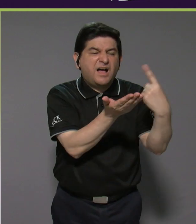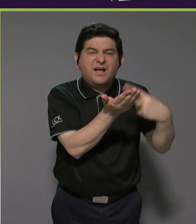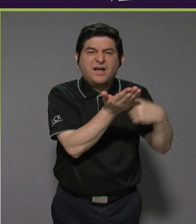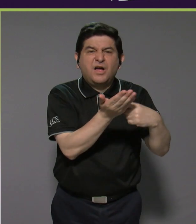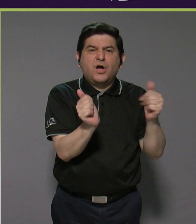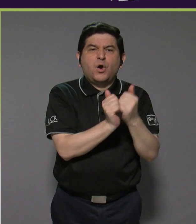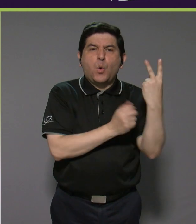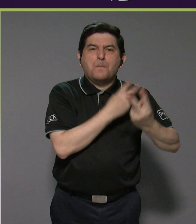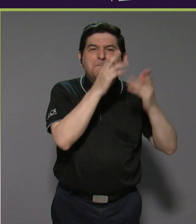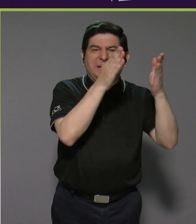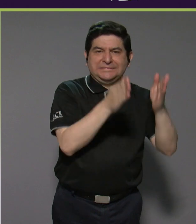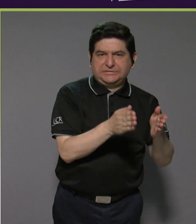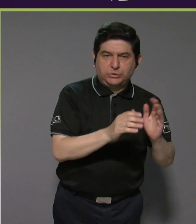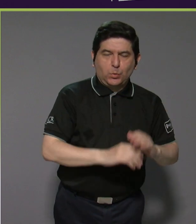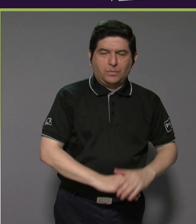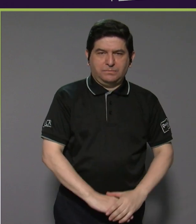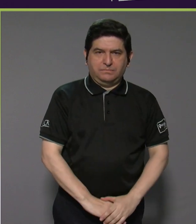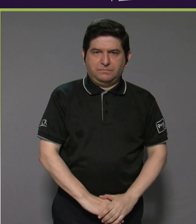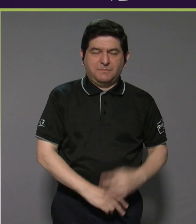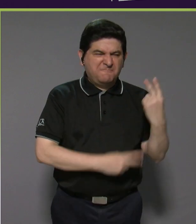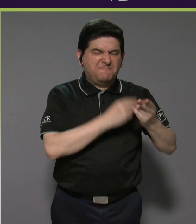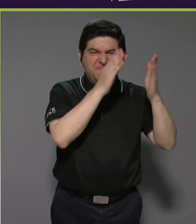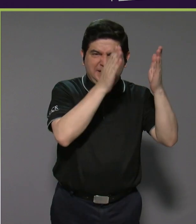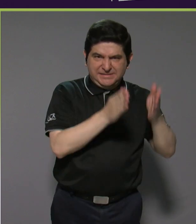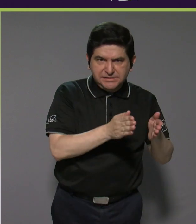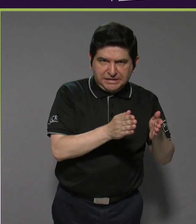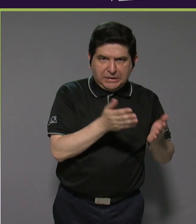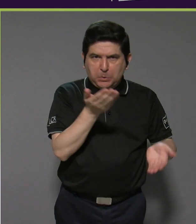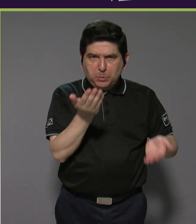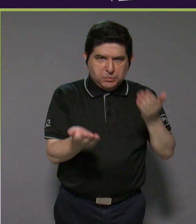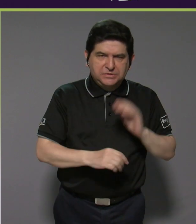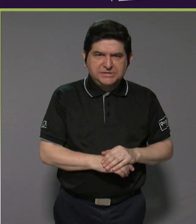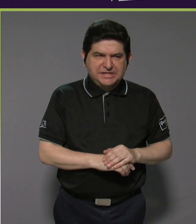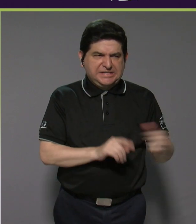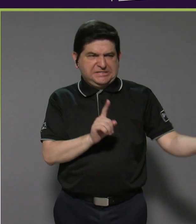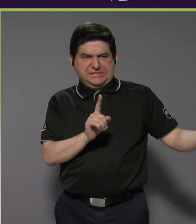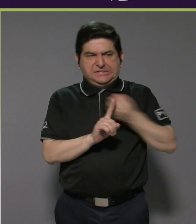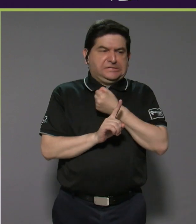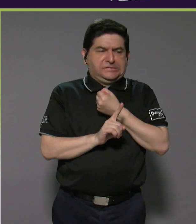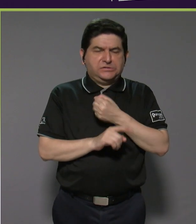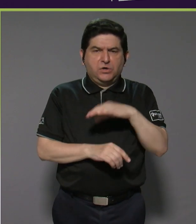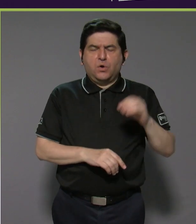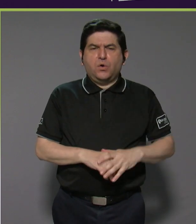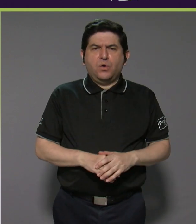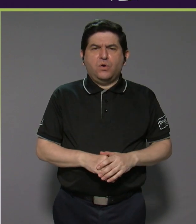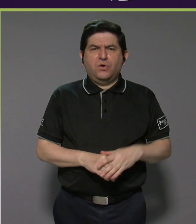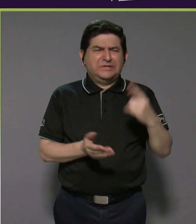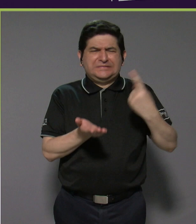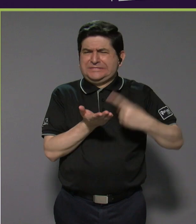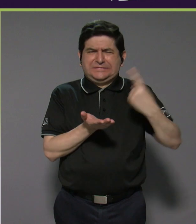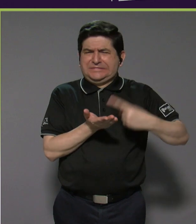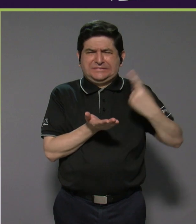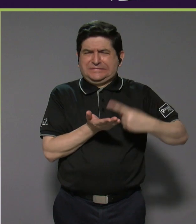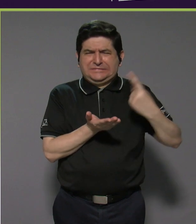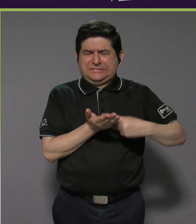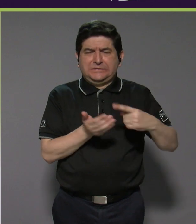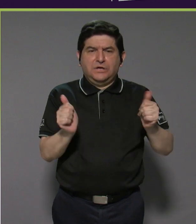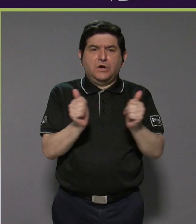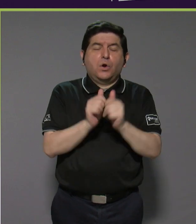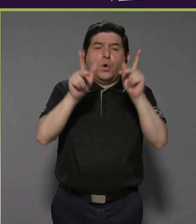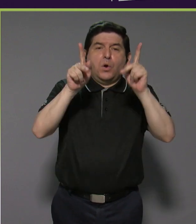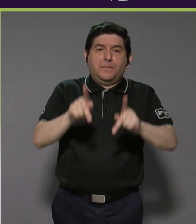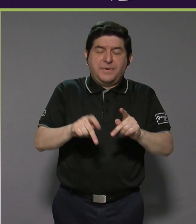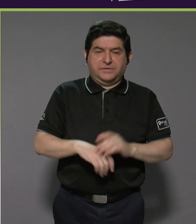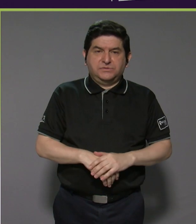un vecino y el vecino le agredió o tuvo una discusión con una